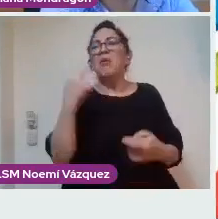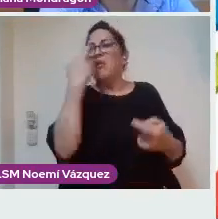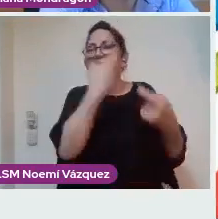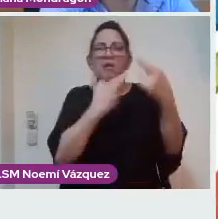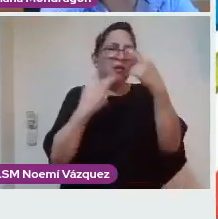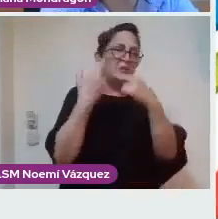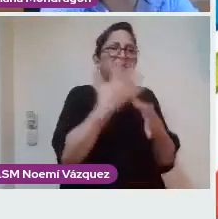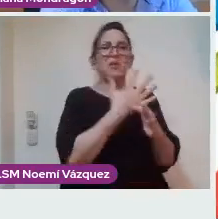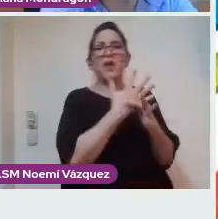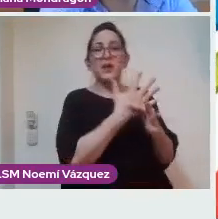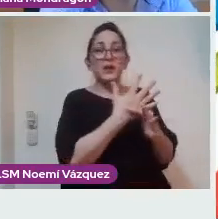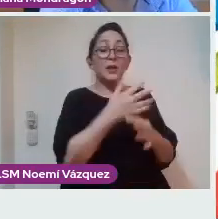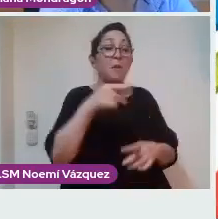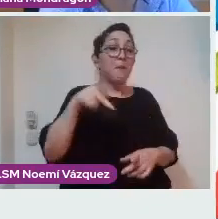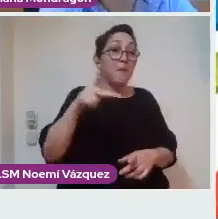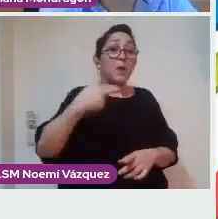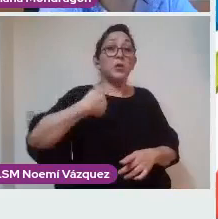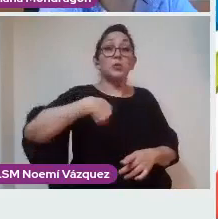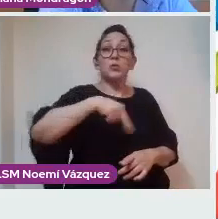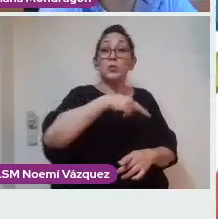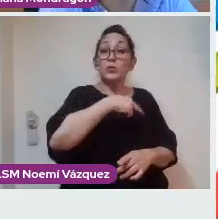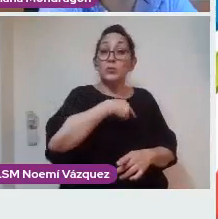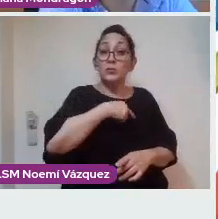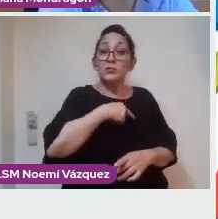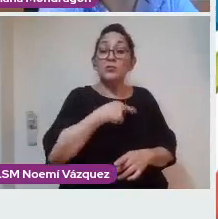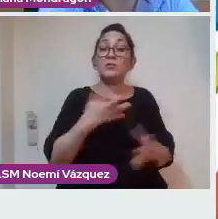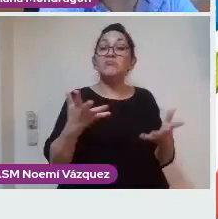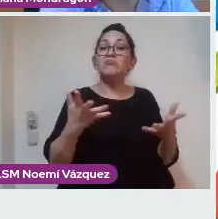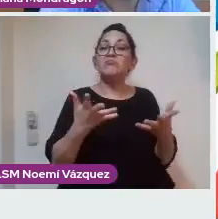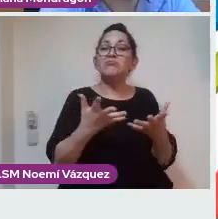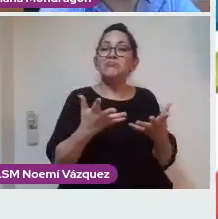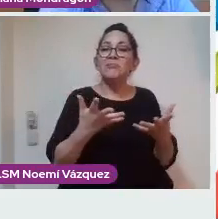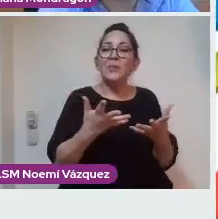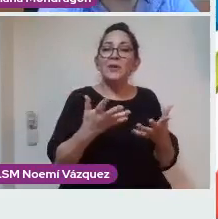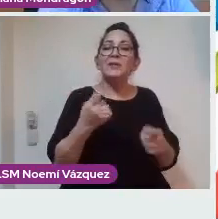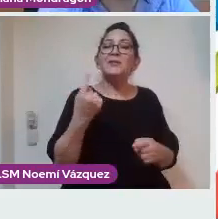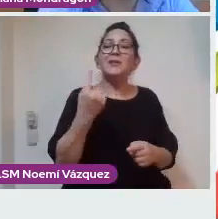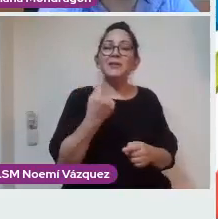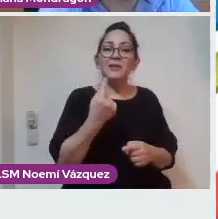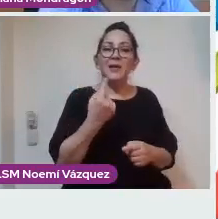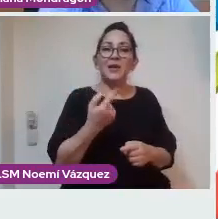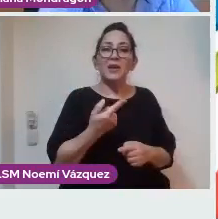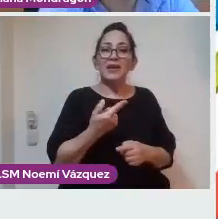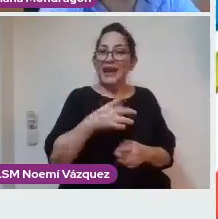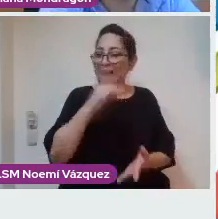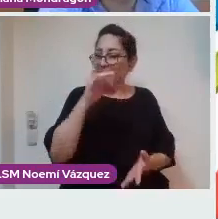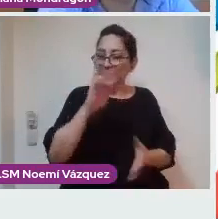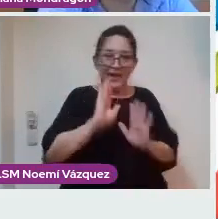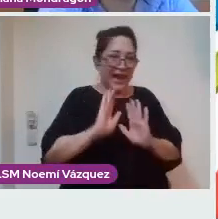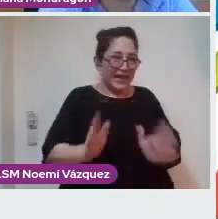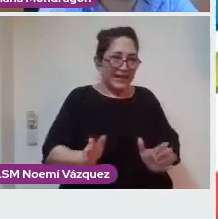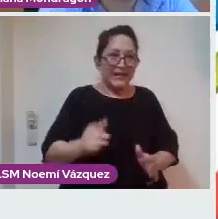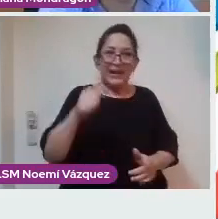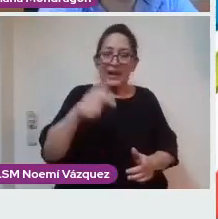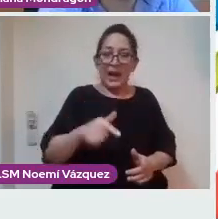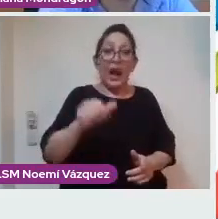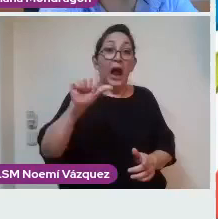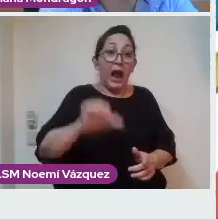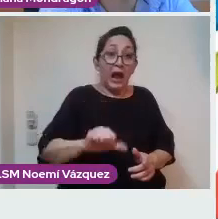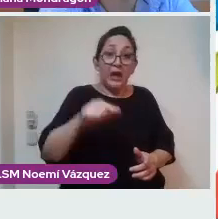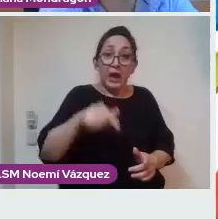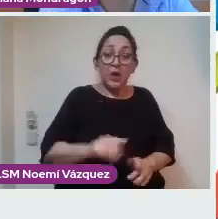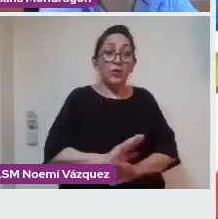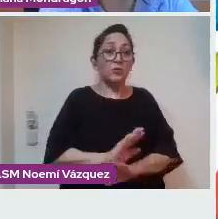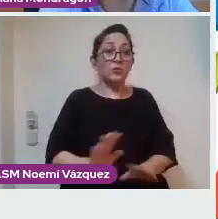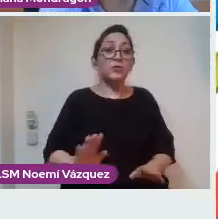pero ¿qué podemos hacer desde el momento, o sea, desde este momento, no? Desde ahorita que estamos en la plática, ¿qué podemos